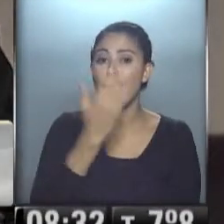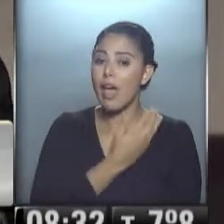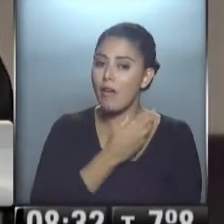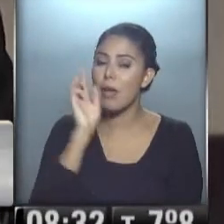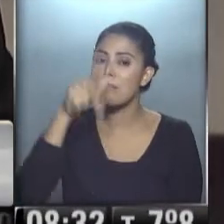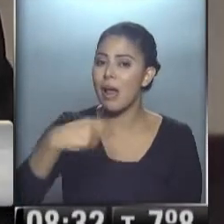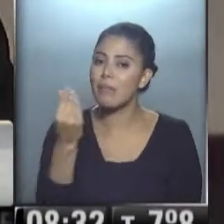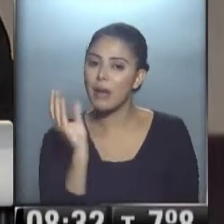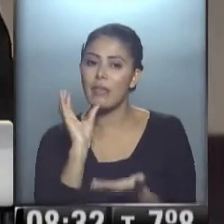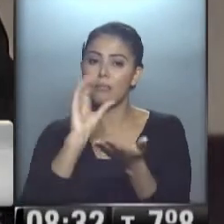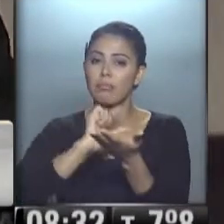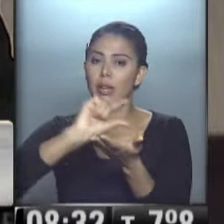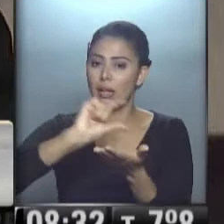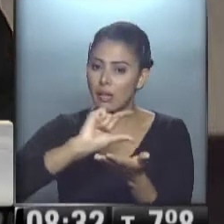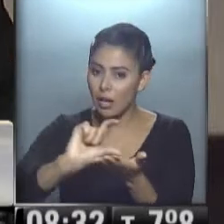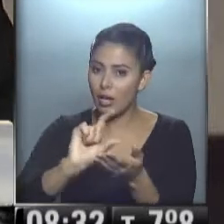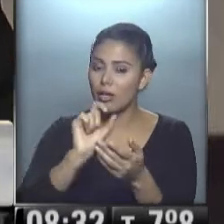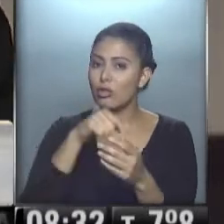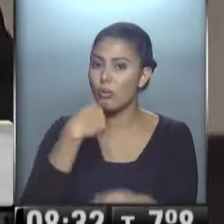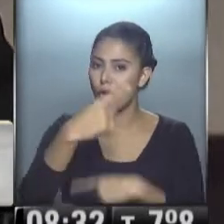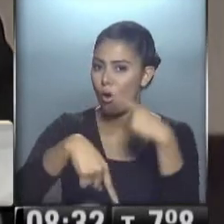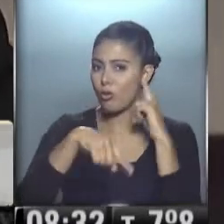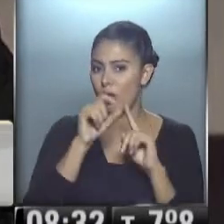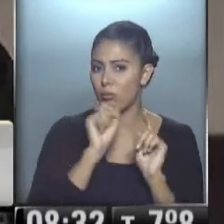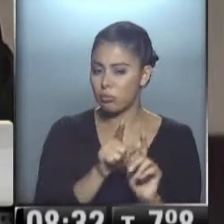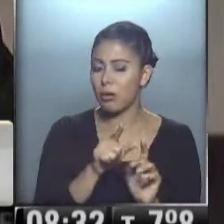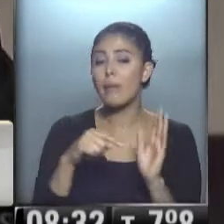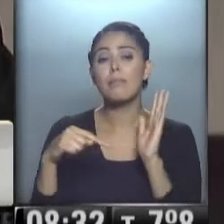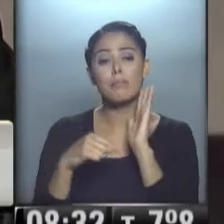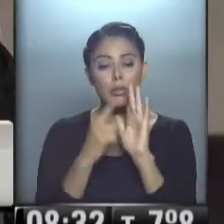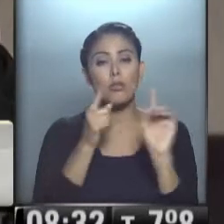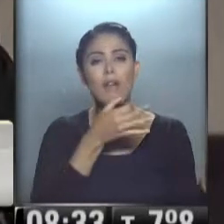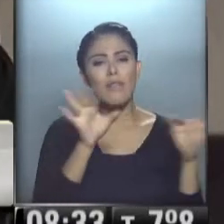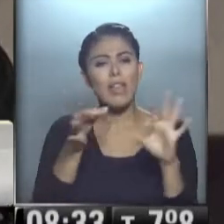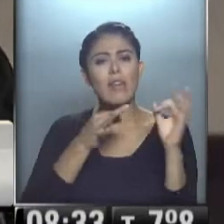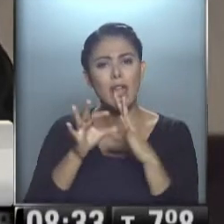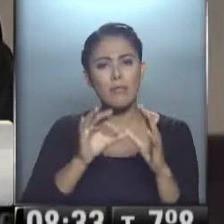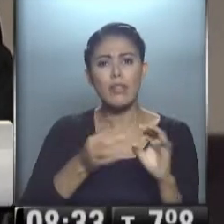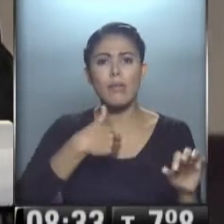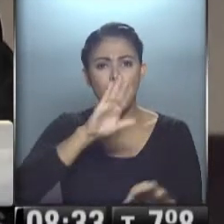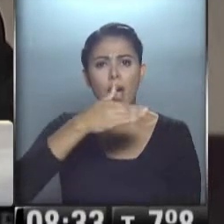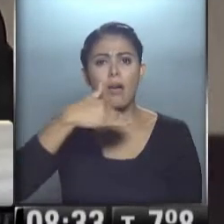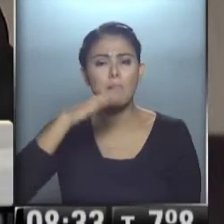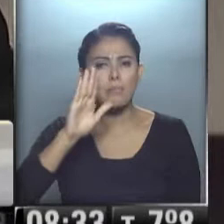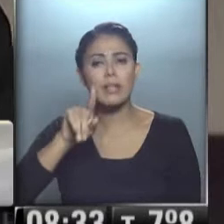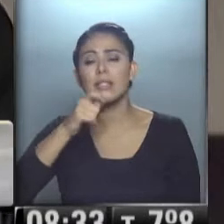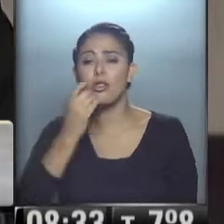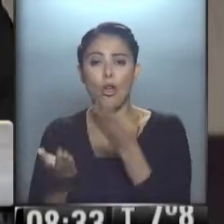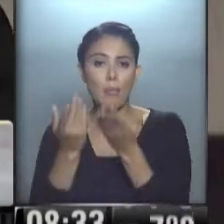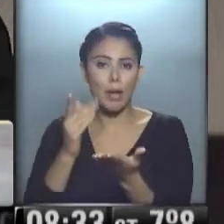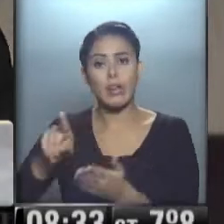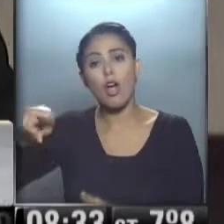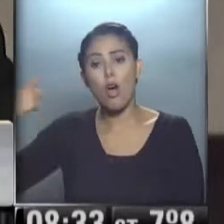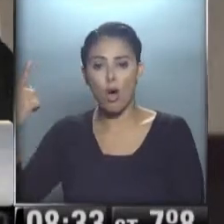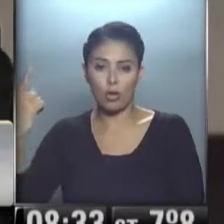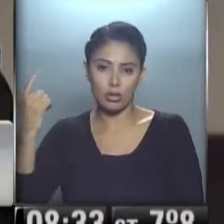que tiene de financiarse con recursos propios a pesar de esto sigue vendiendo y sigue creciendo en ventas con respecto a la